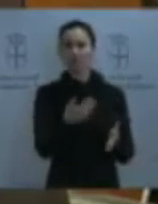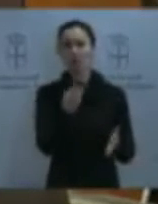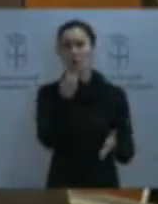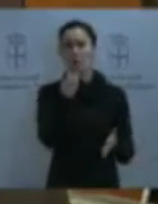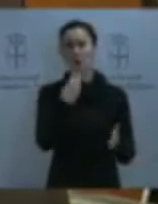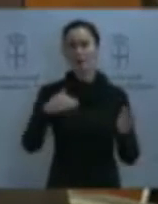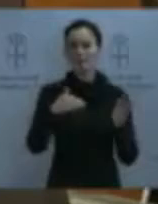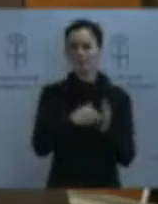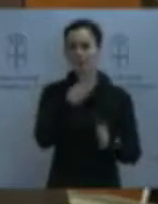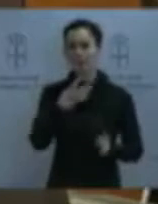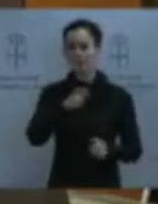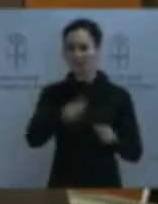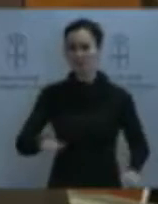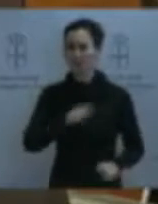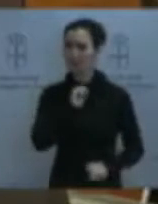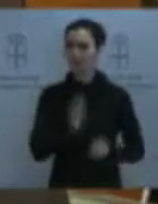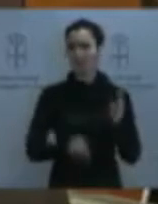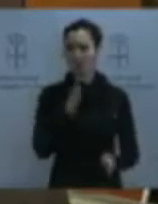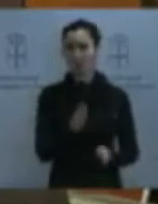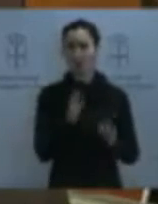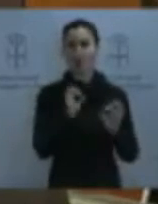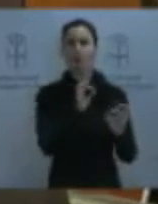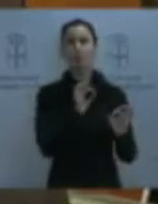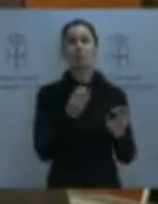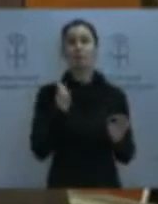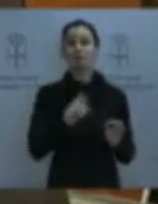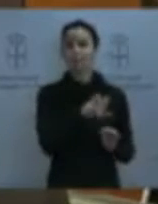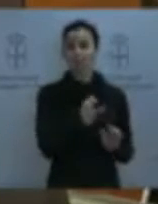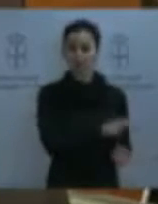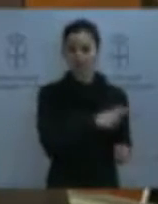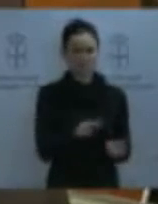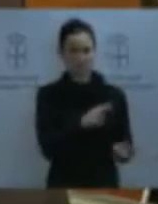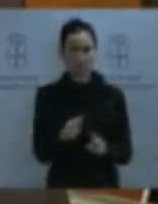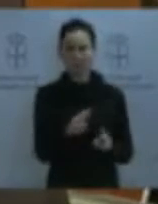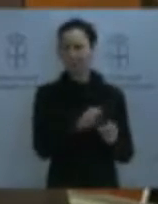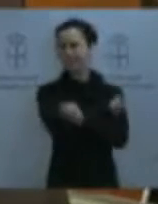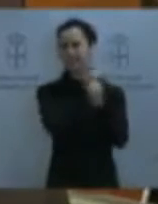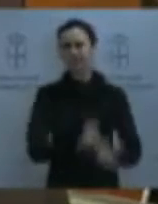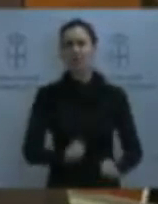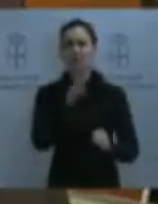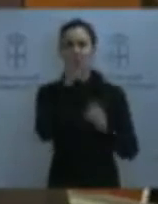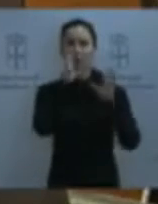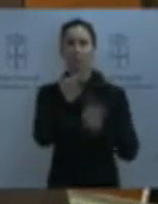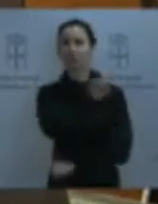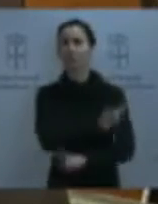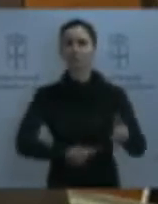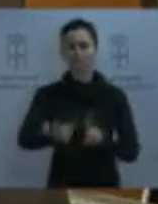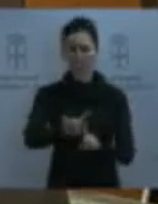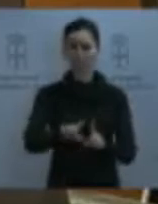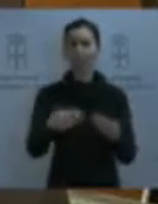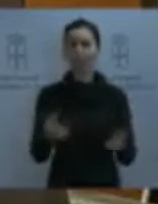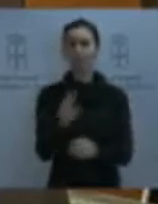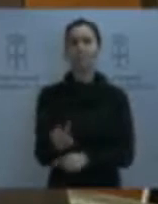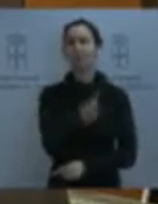dificultades para devolver la deuda, no siendo capaz de llegar a un acuerdo con sus acreedores ni en el primer plazo de refinanciación del pasado 30 de septiembre, ni